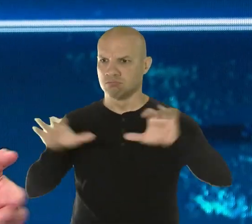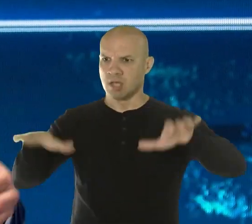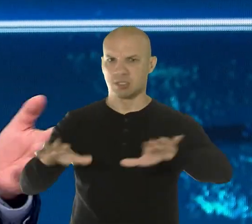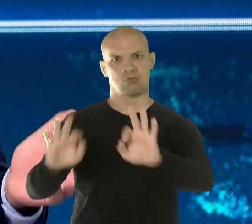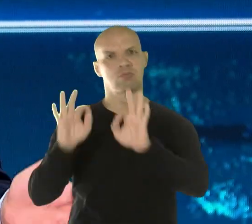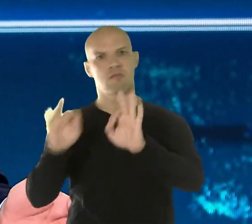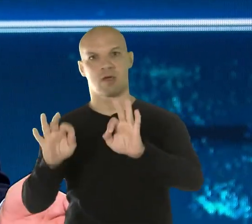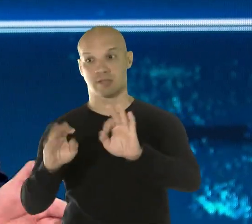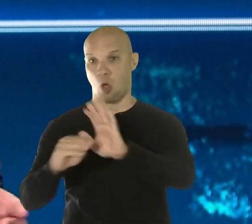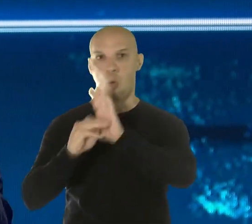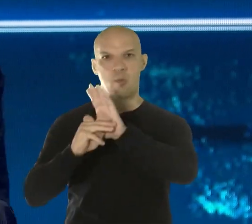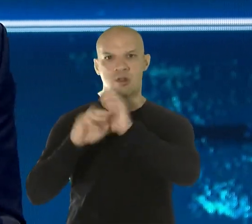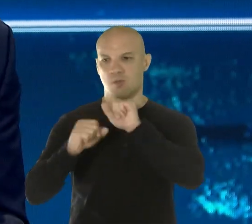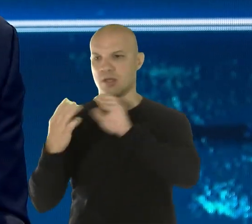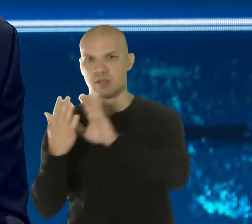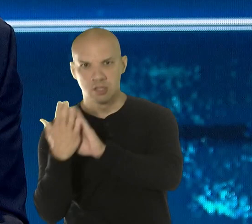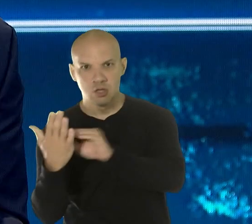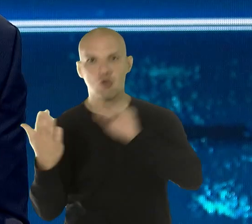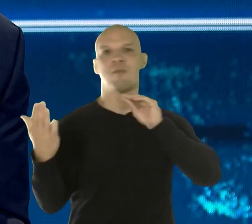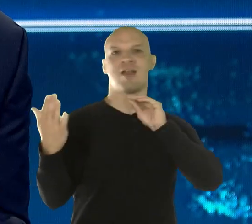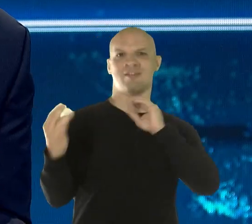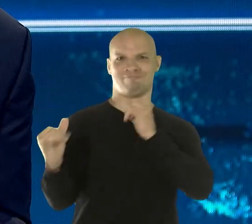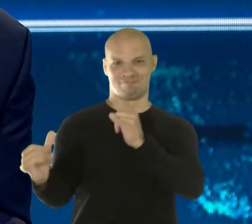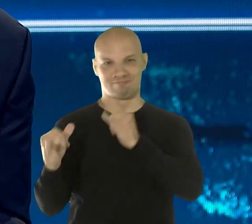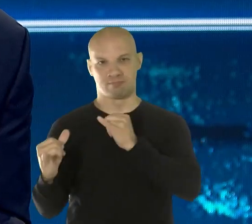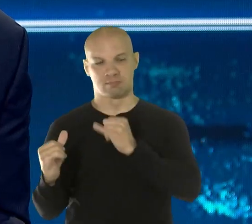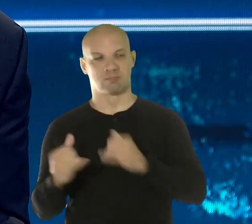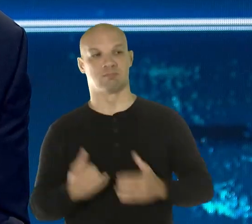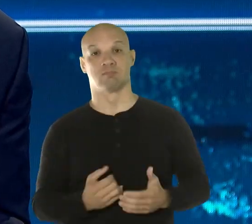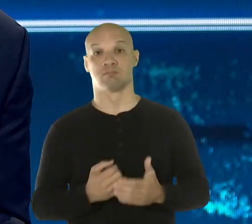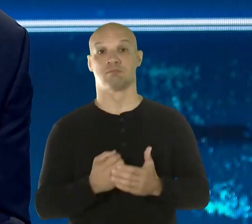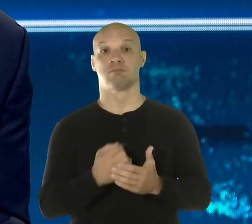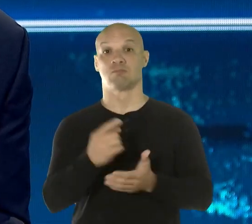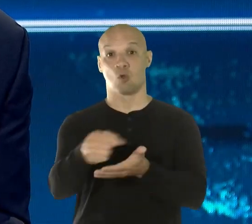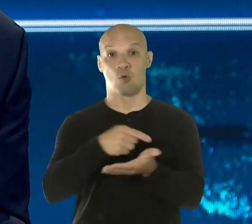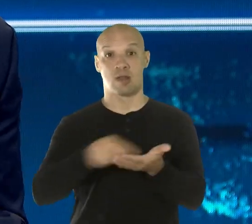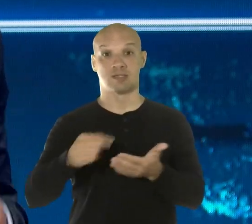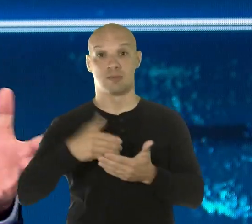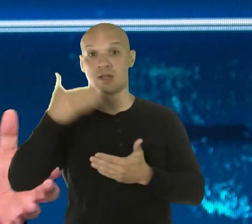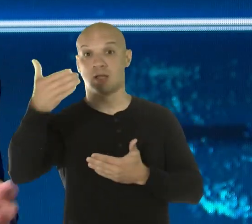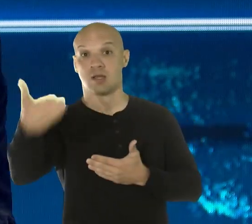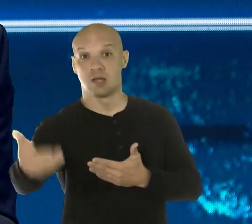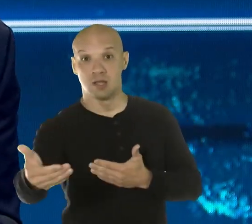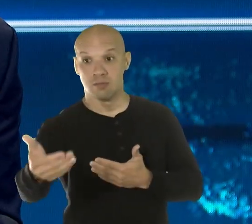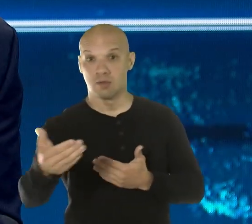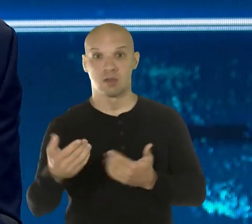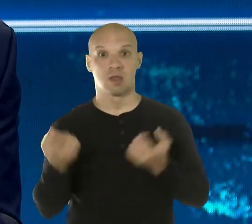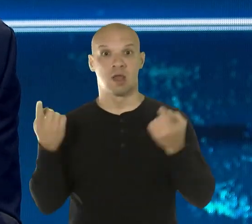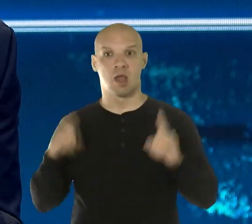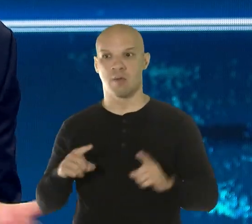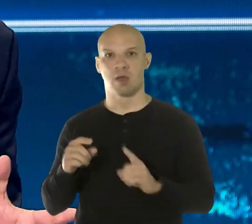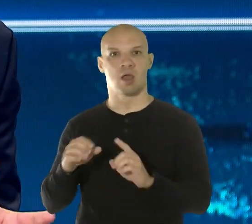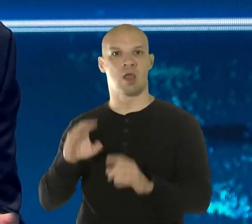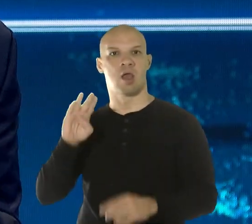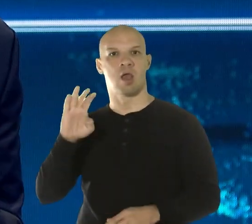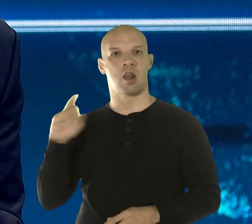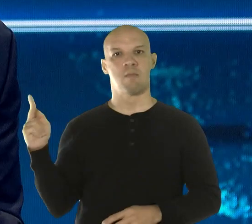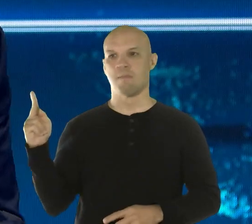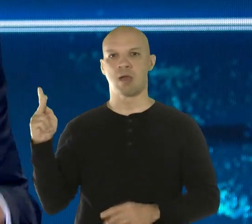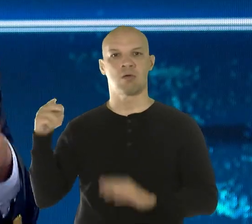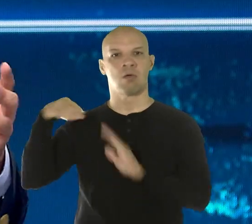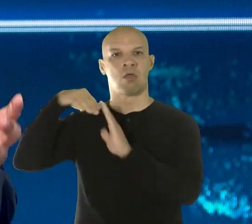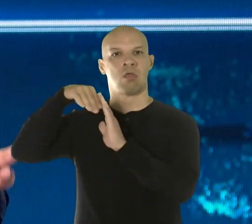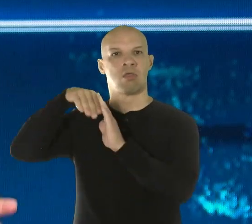puede seguir y replicar, ¿no? Y a la semana tenemos el problema de la insolvencia del banco y el término que se utilizó